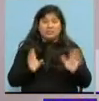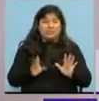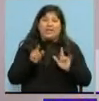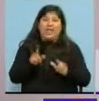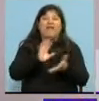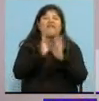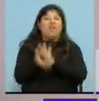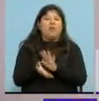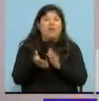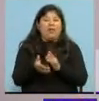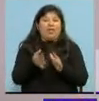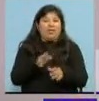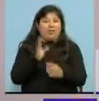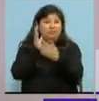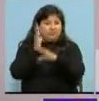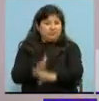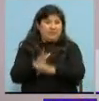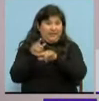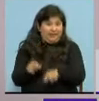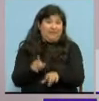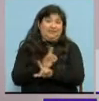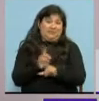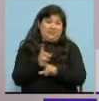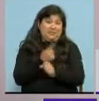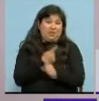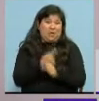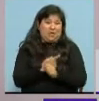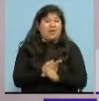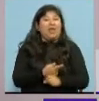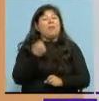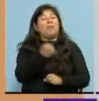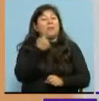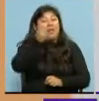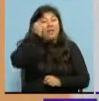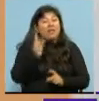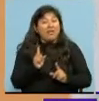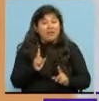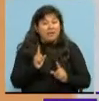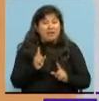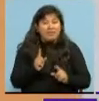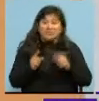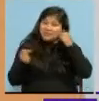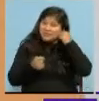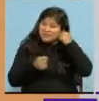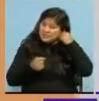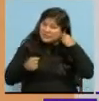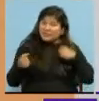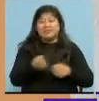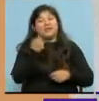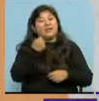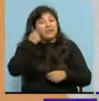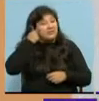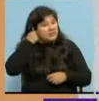es trabajar todo este año preservando las especies totalmente ese es el trabajo de la secretaria de